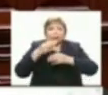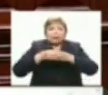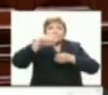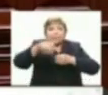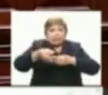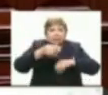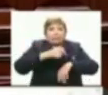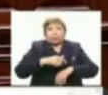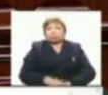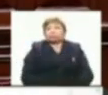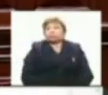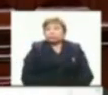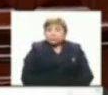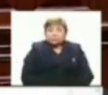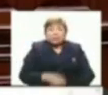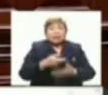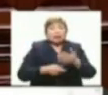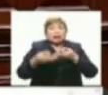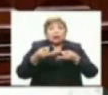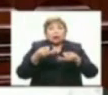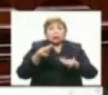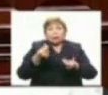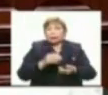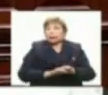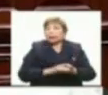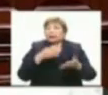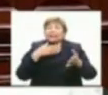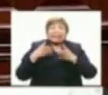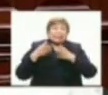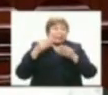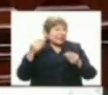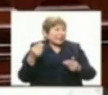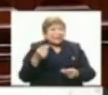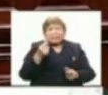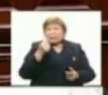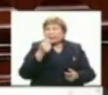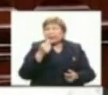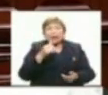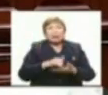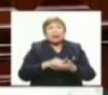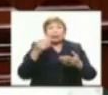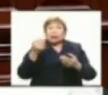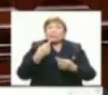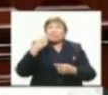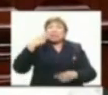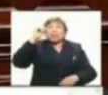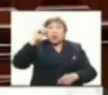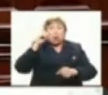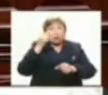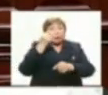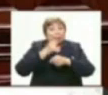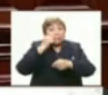extendido. En economía, de manera inmediata, para crear 1 millón de empleos en un